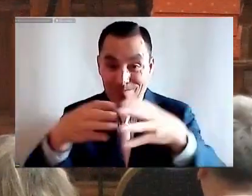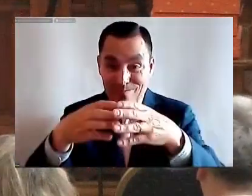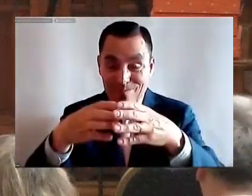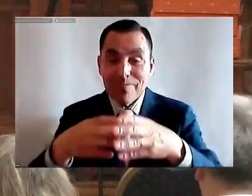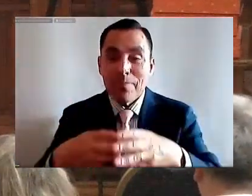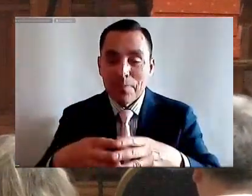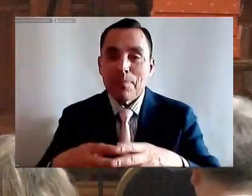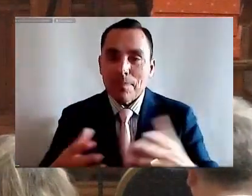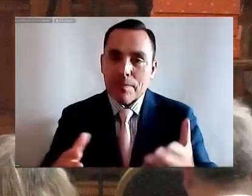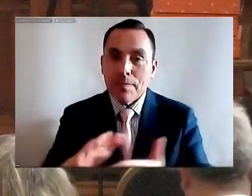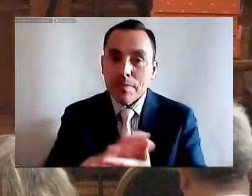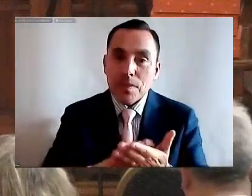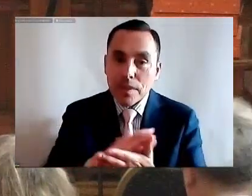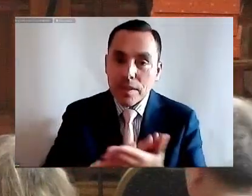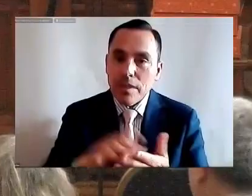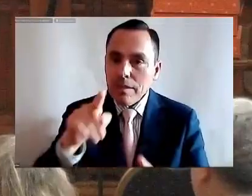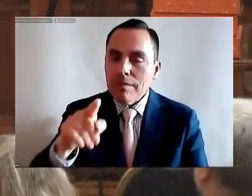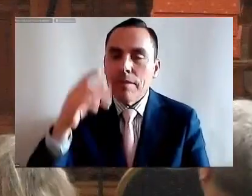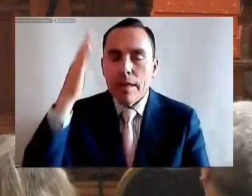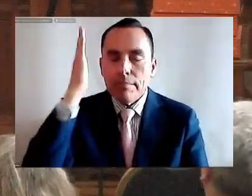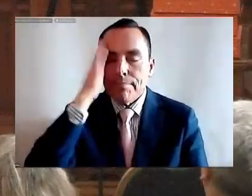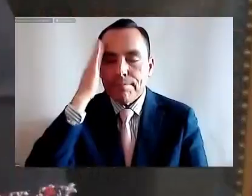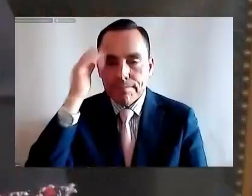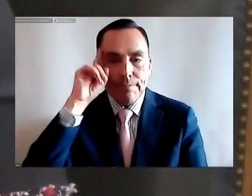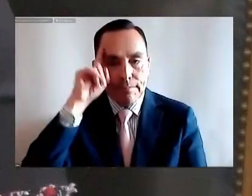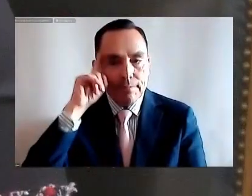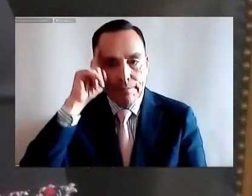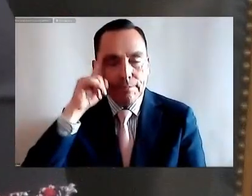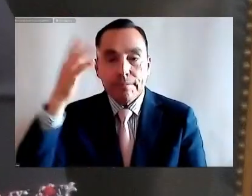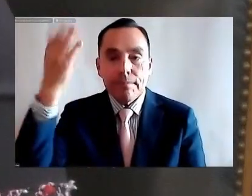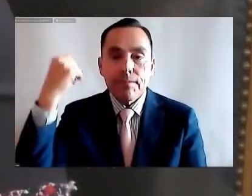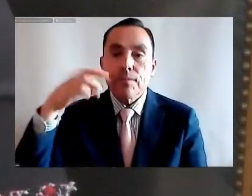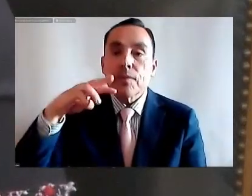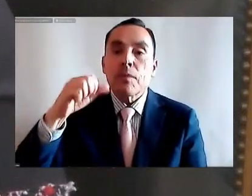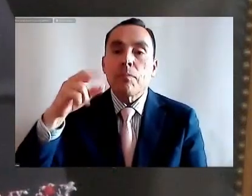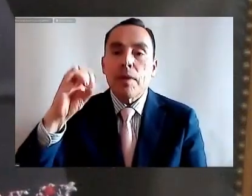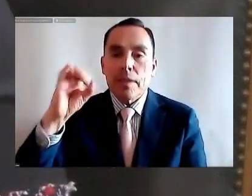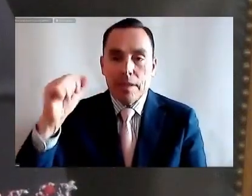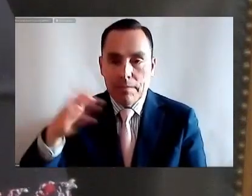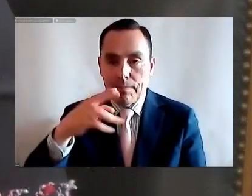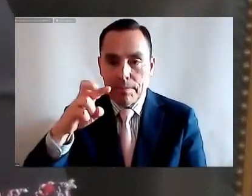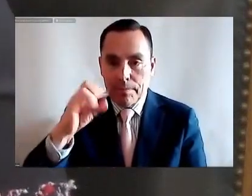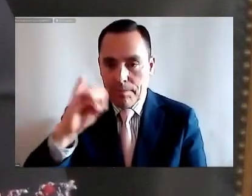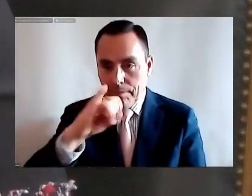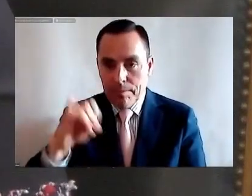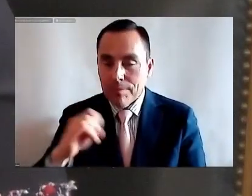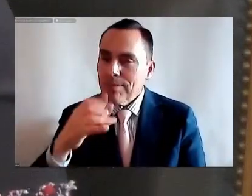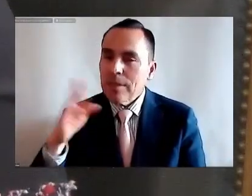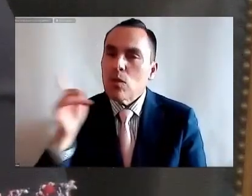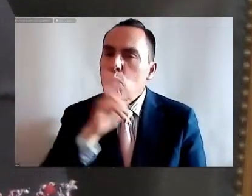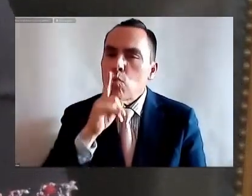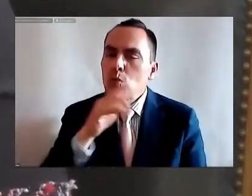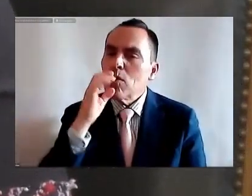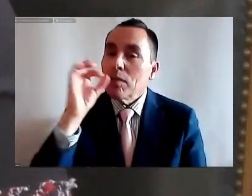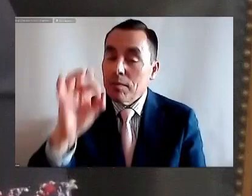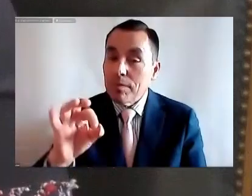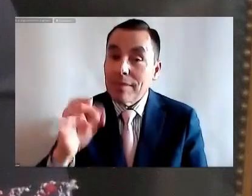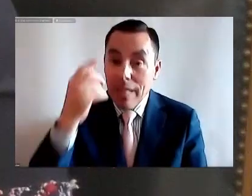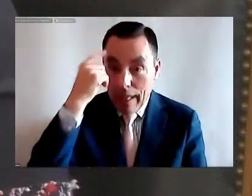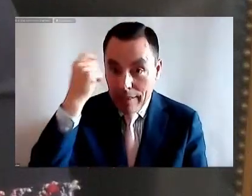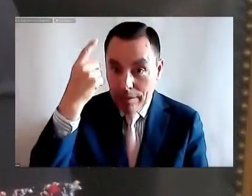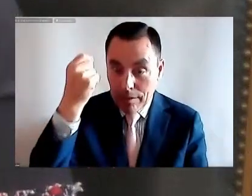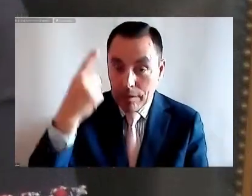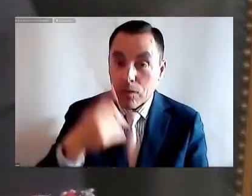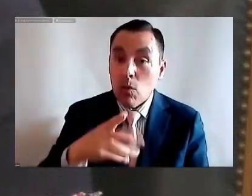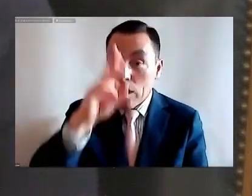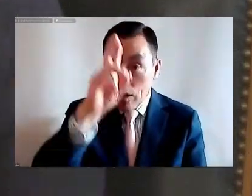es importante tener presente un poco lo que señaló María Paz al final. En el fondo, entender cuál es el rol que